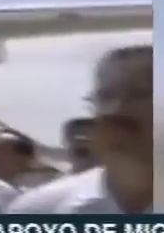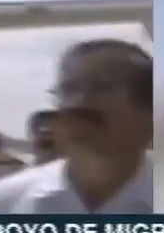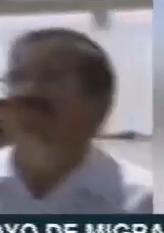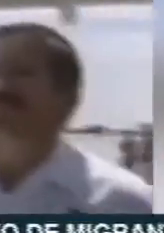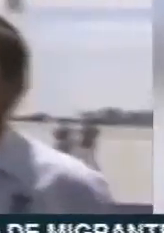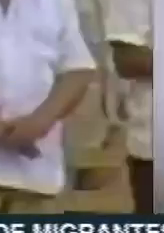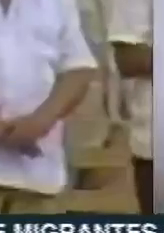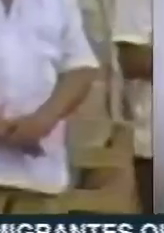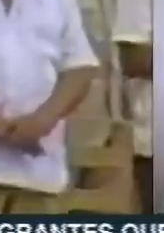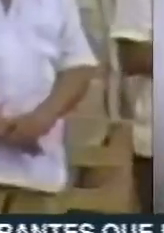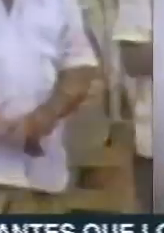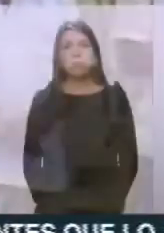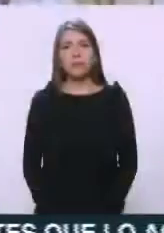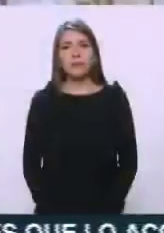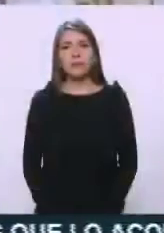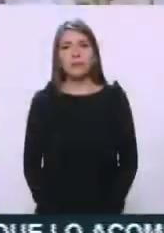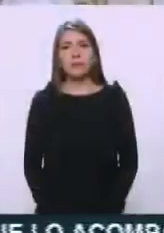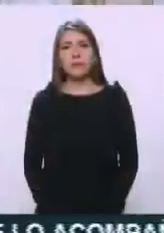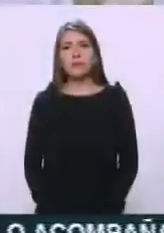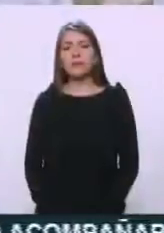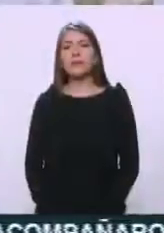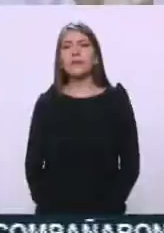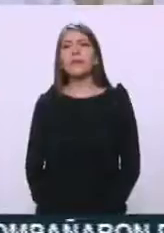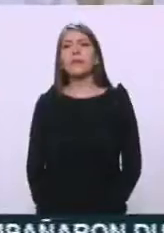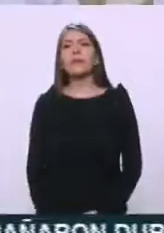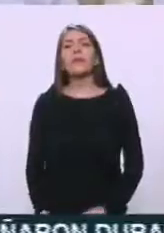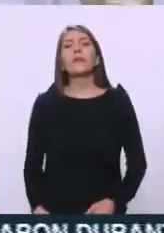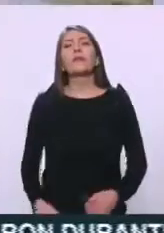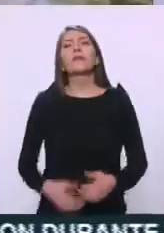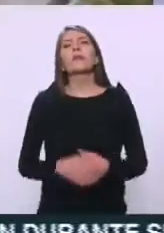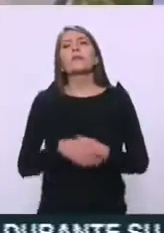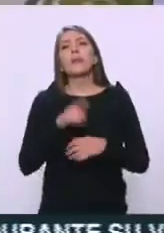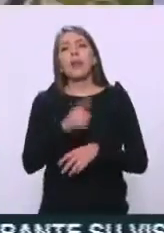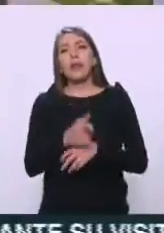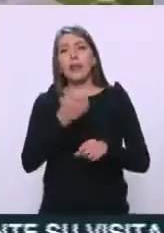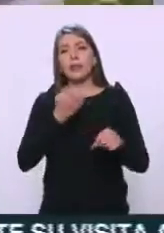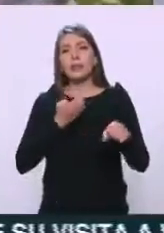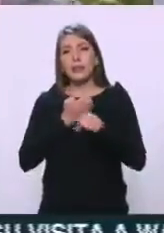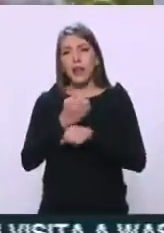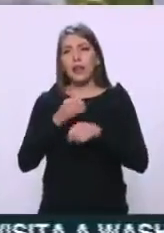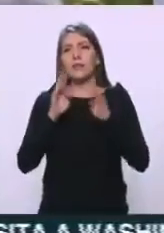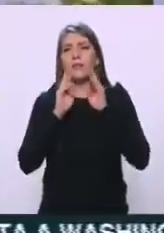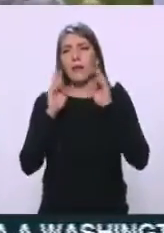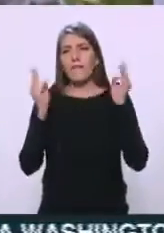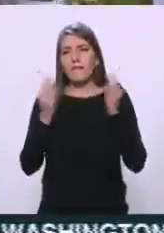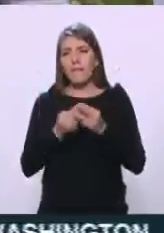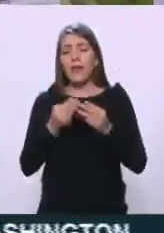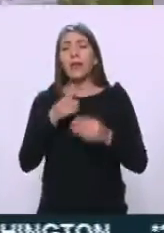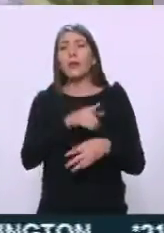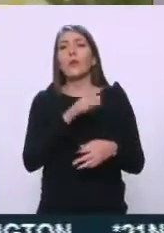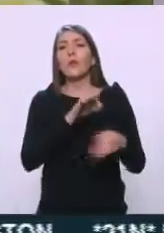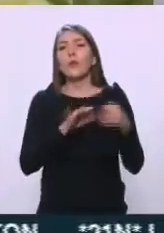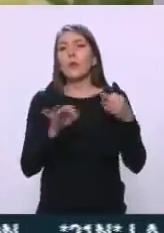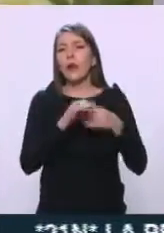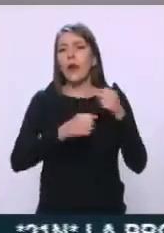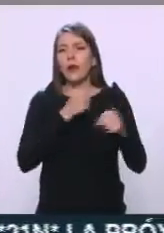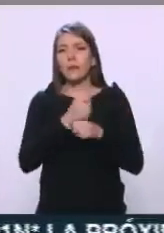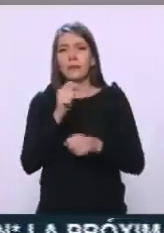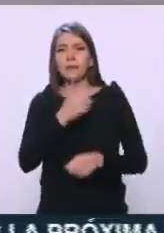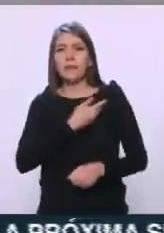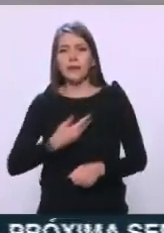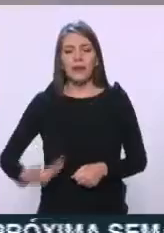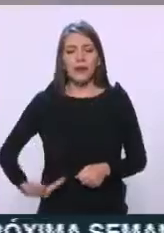un Estado mafioso. A las cosas hay que llamarlas por su nombre. En los últimos años, desde la época de Carlos Salinas de